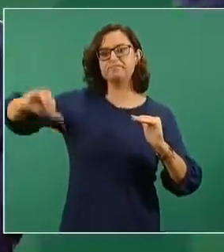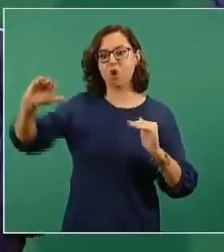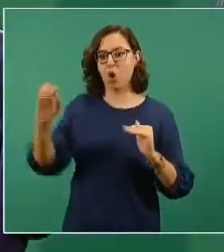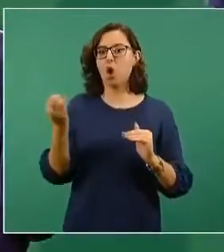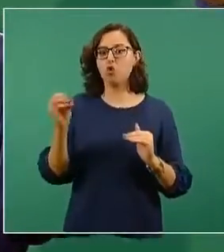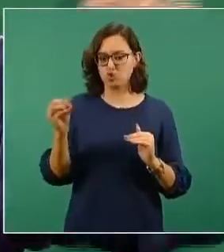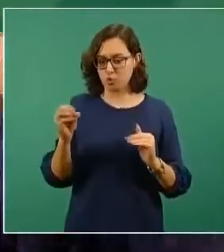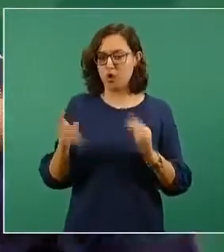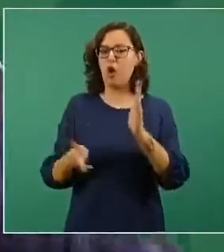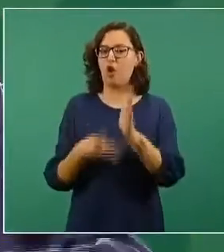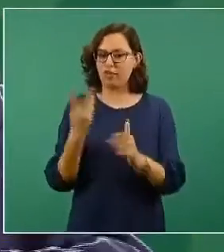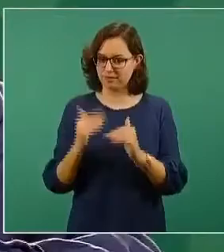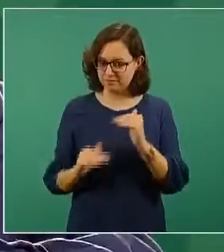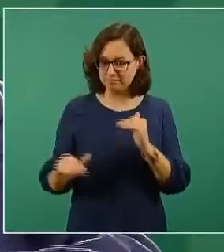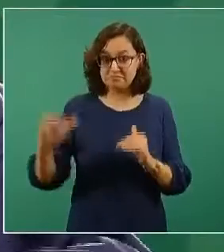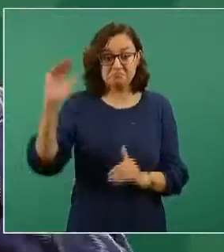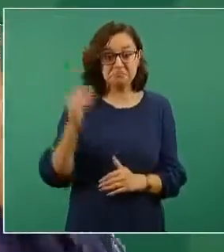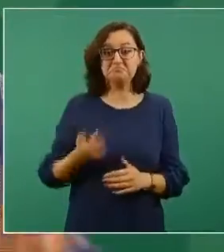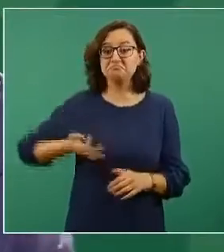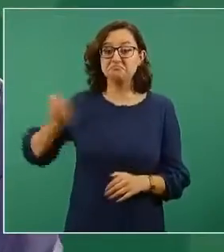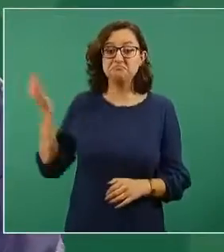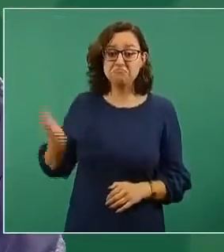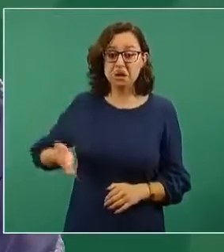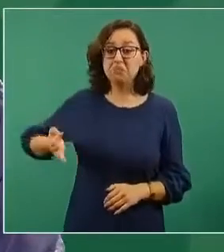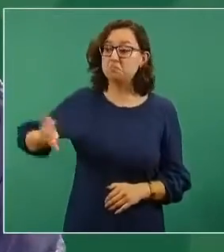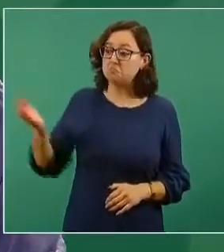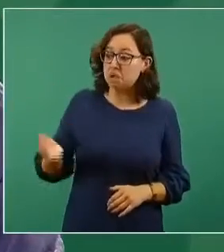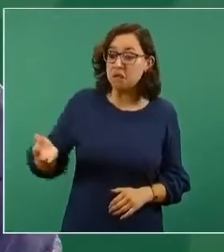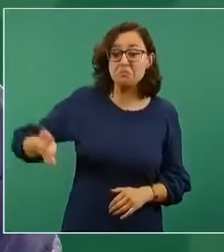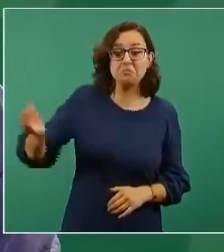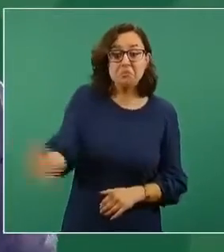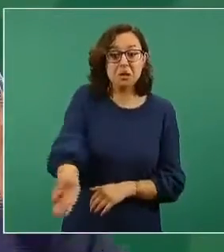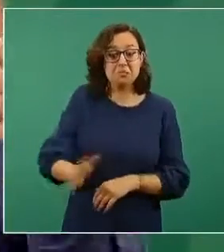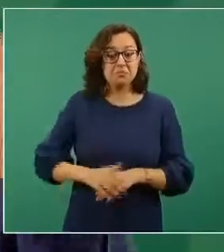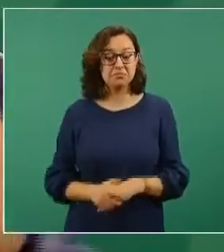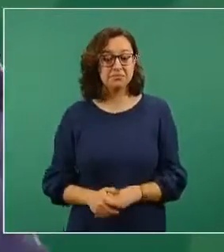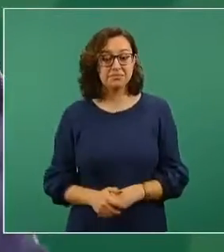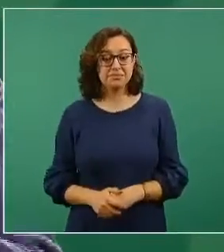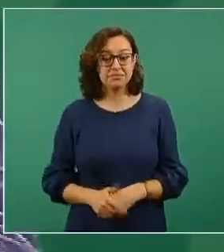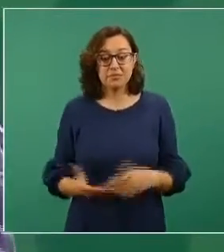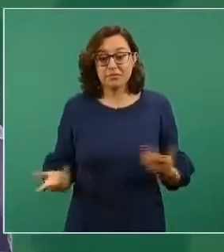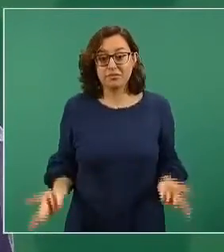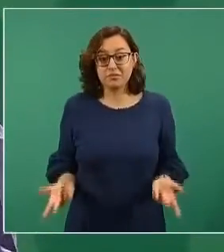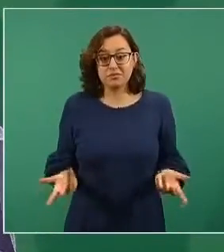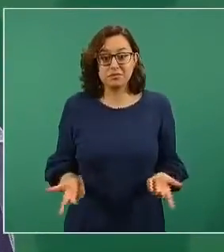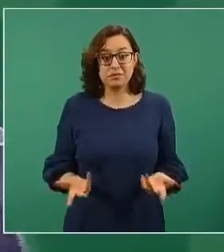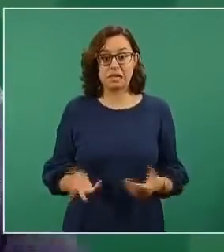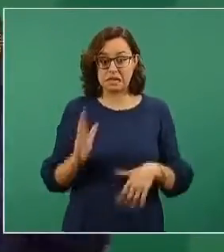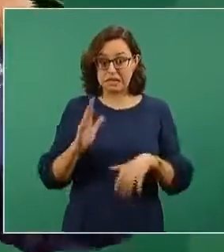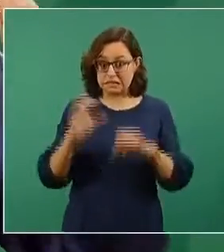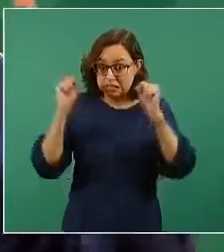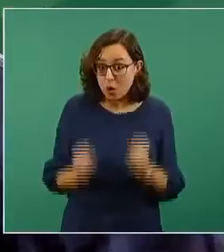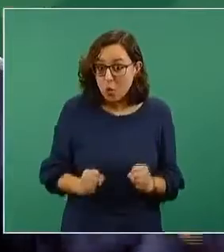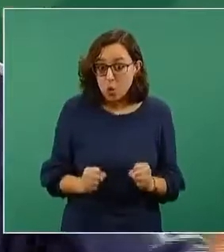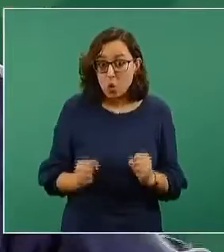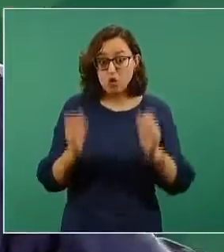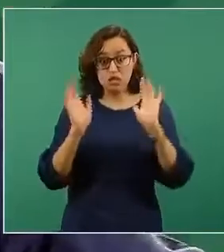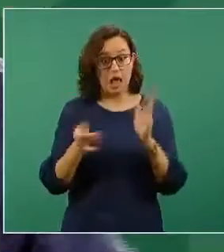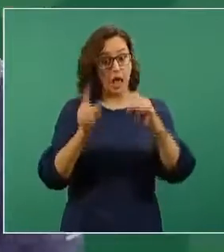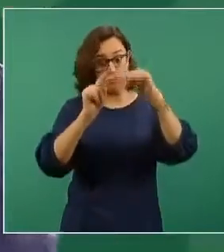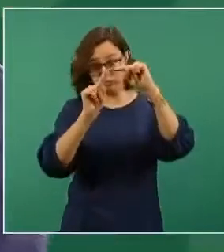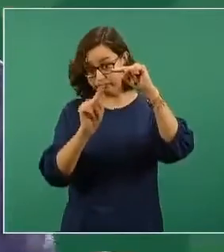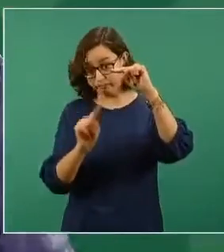posiblemente habría un repunte a partir de octubre, cosa que ocurrió. Pero ¿cuál es la certidumbre que tenemos de que ya baje?